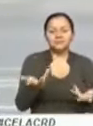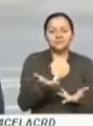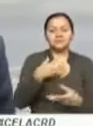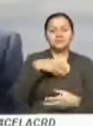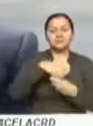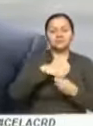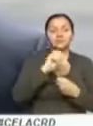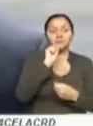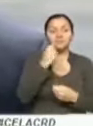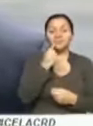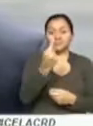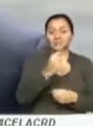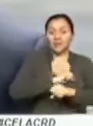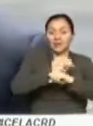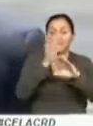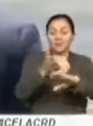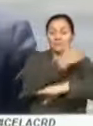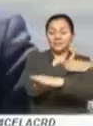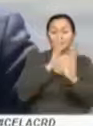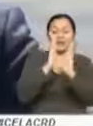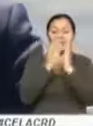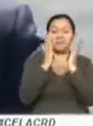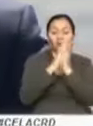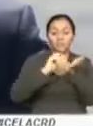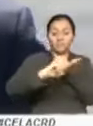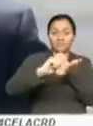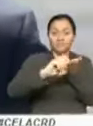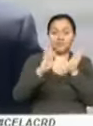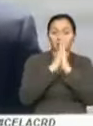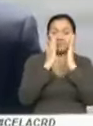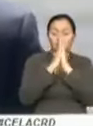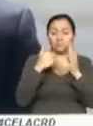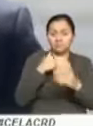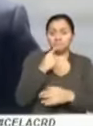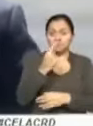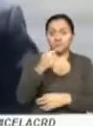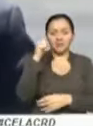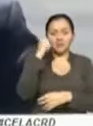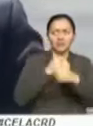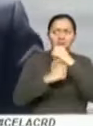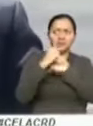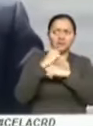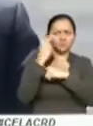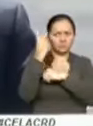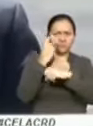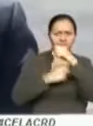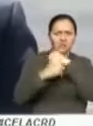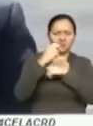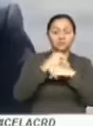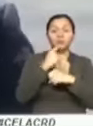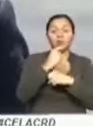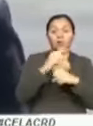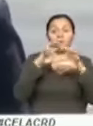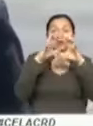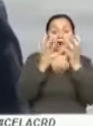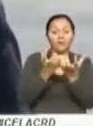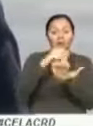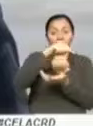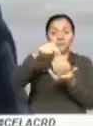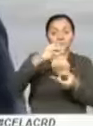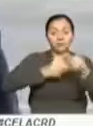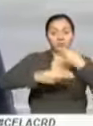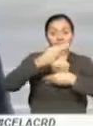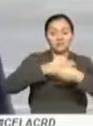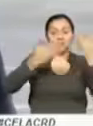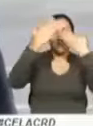de Banana República, la no república, yo decía hace 10, 12 años, que la globalización neoliberal iba a terminar